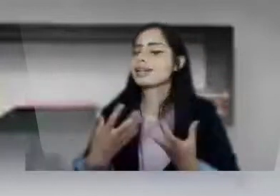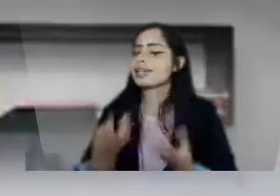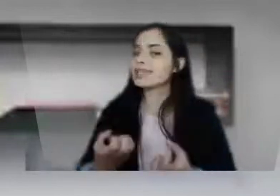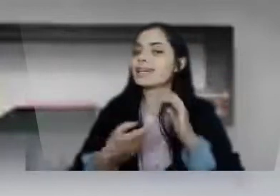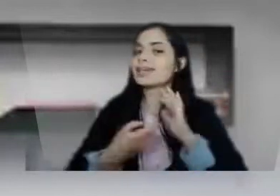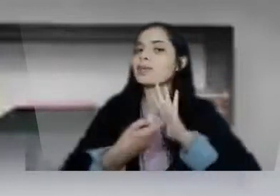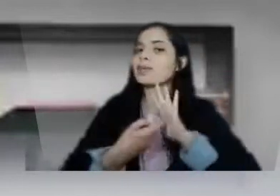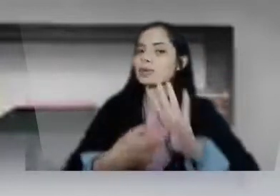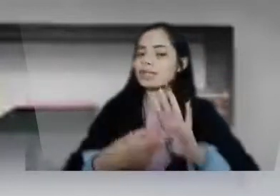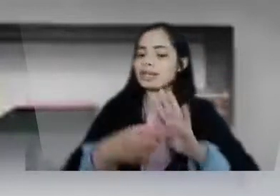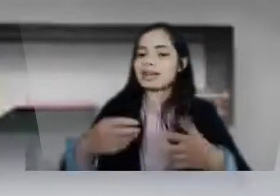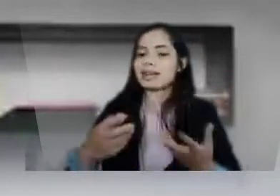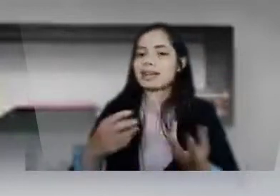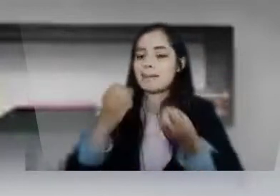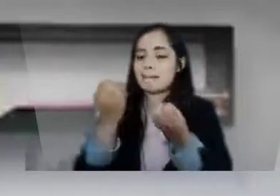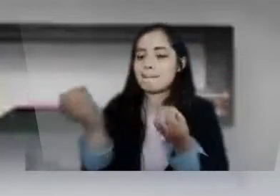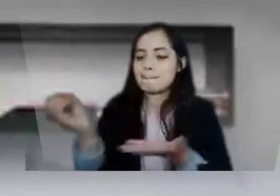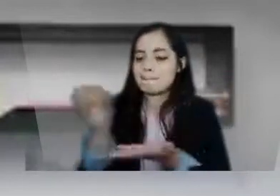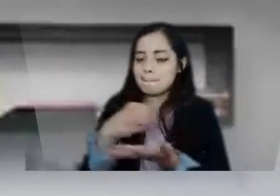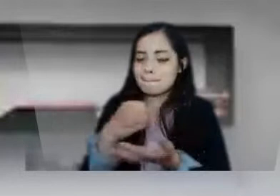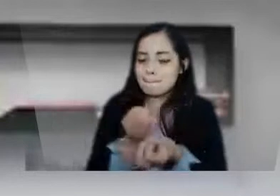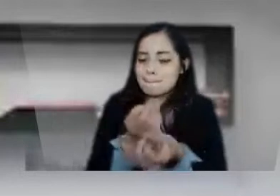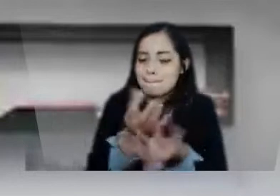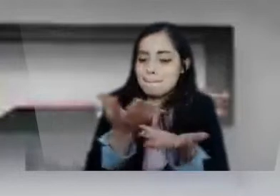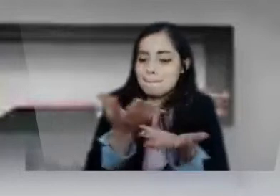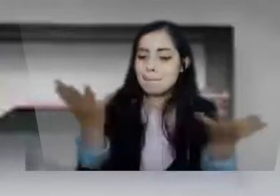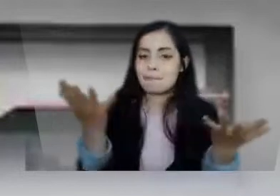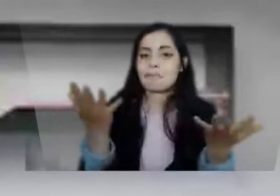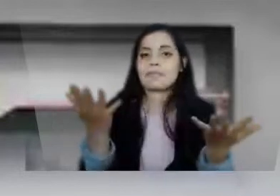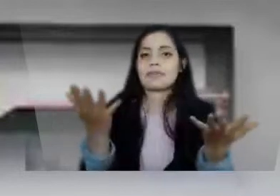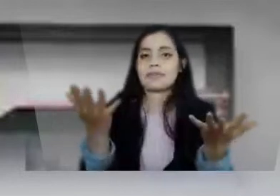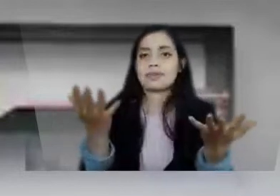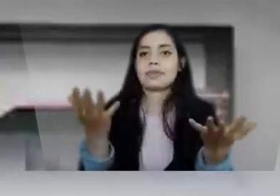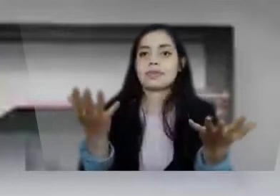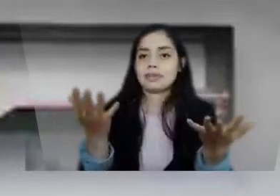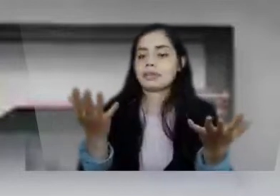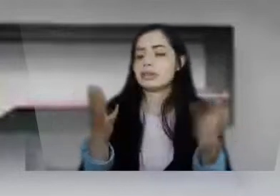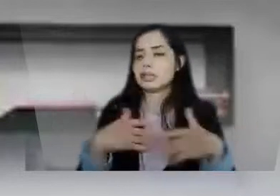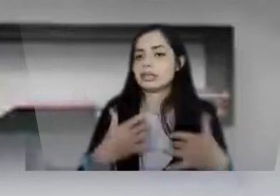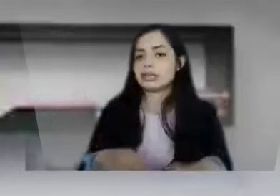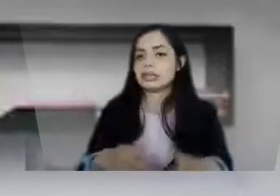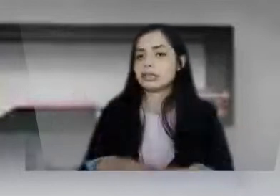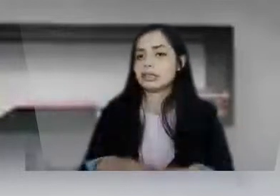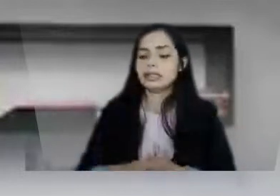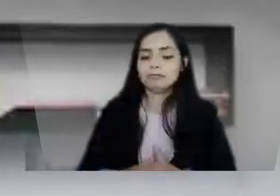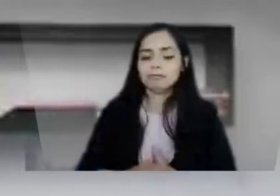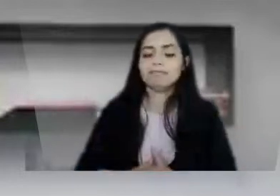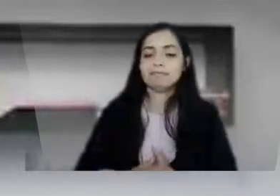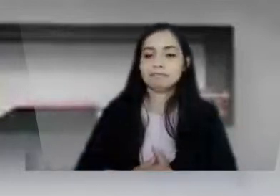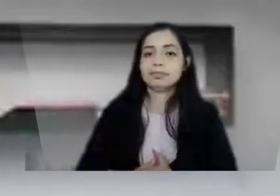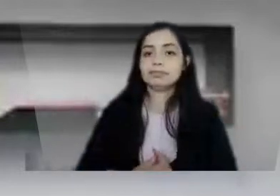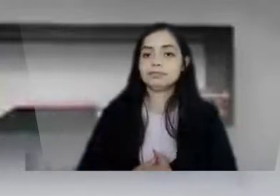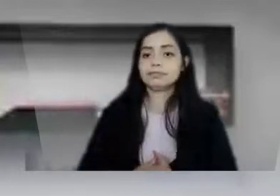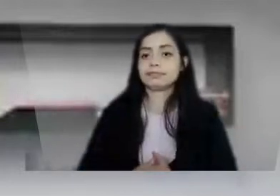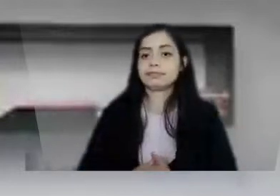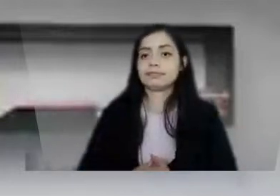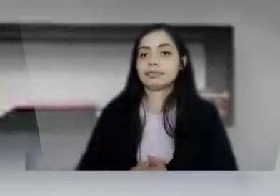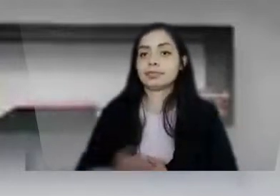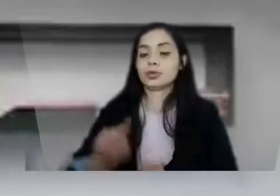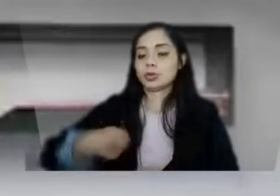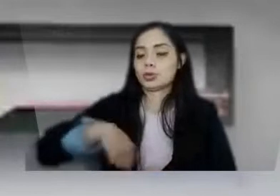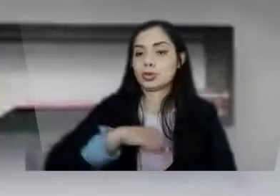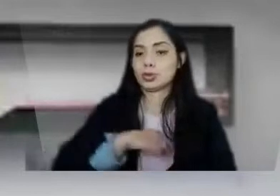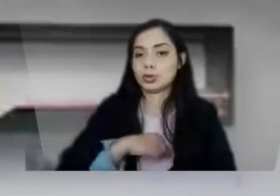este documental, para resaltar esa gran diversidad biológica que tenemos y que obviamente también nos hace propensos a